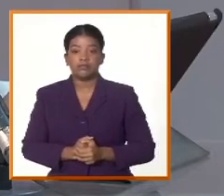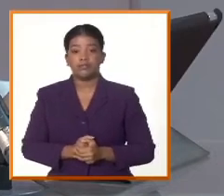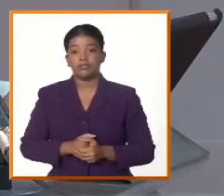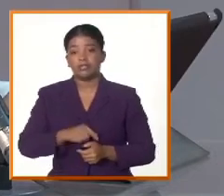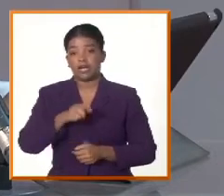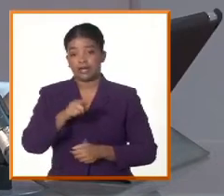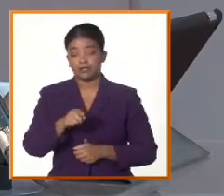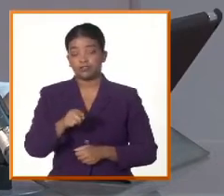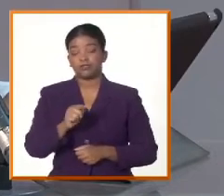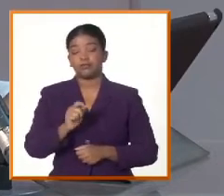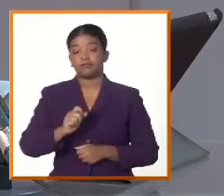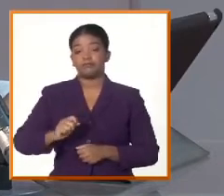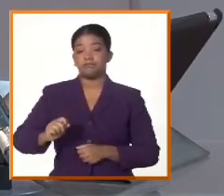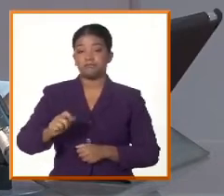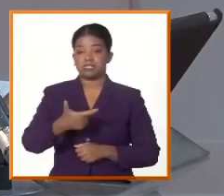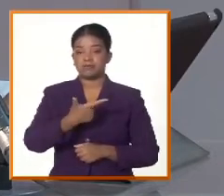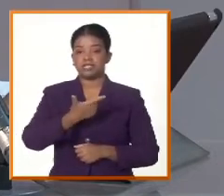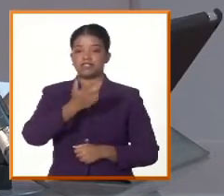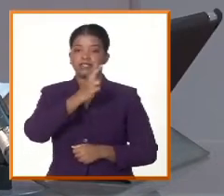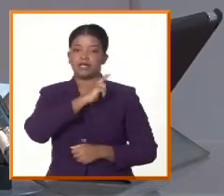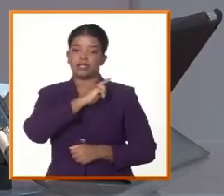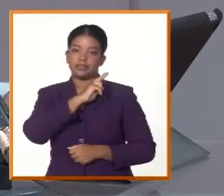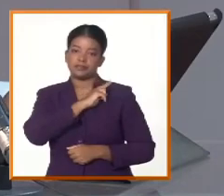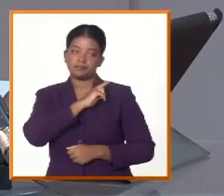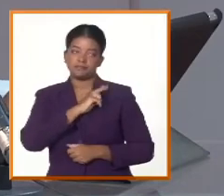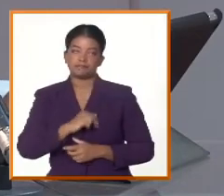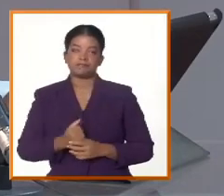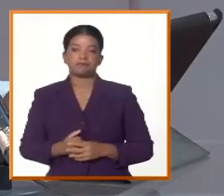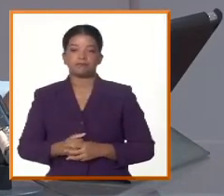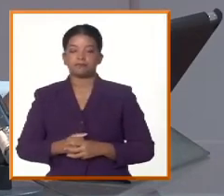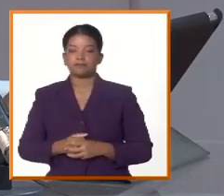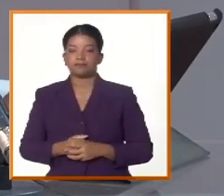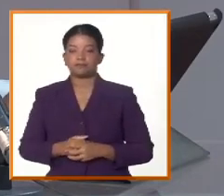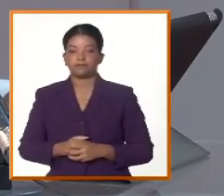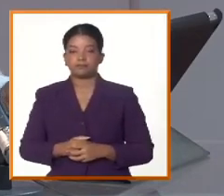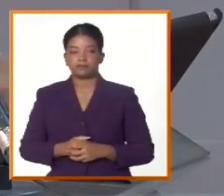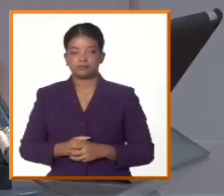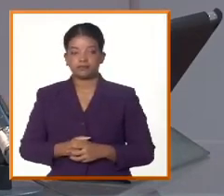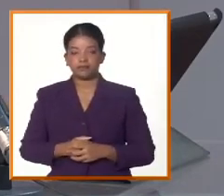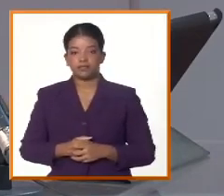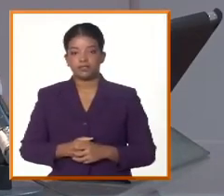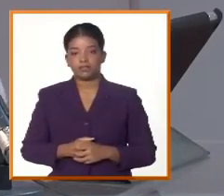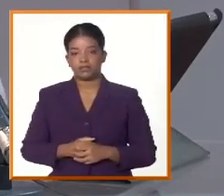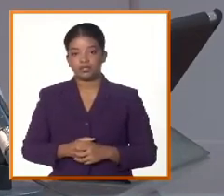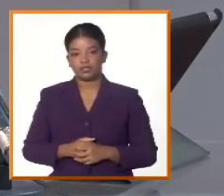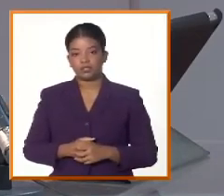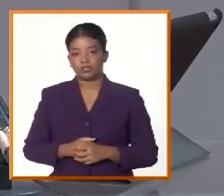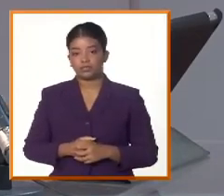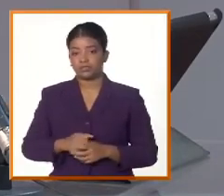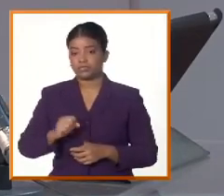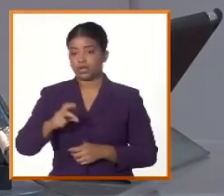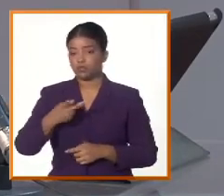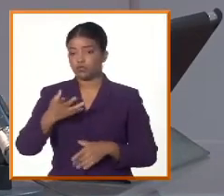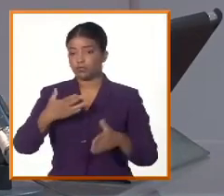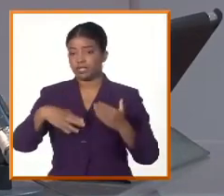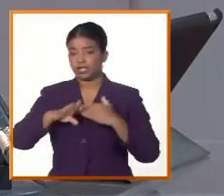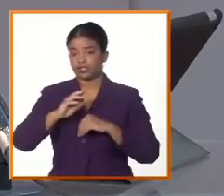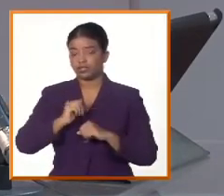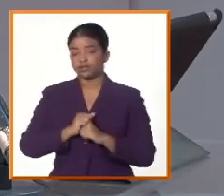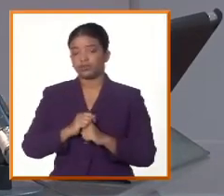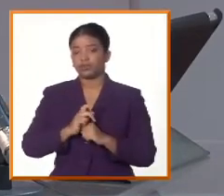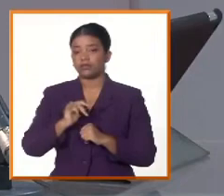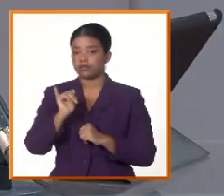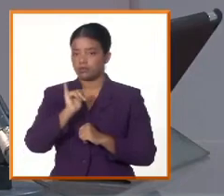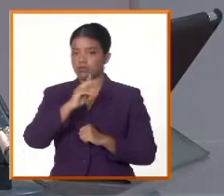vicepresidente del país Valdez mesa la otra dirigida por el viceprime ministro José Luis Tapia y por